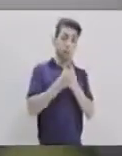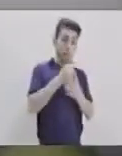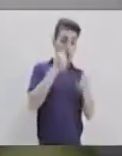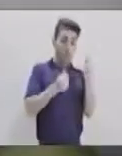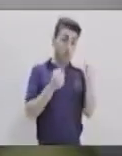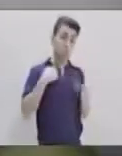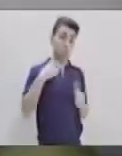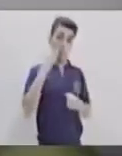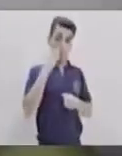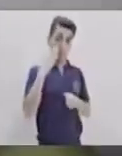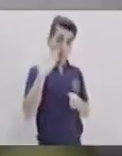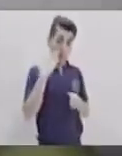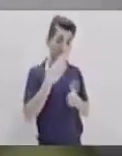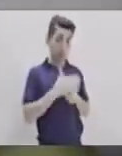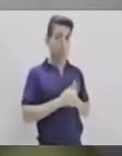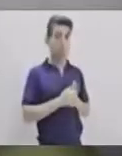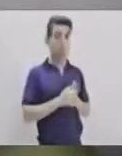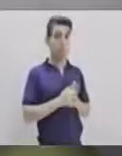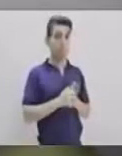papás.